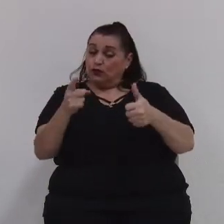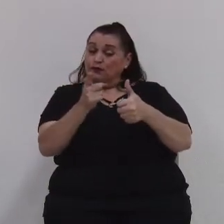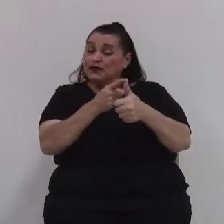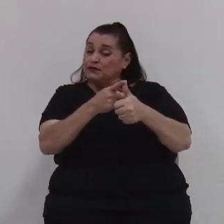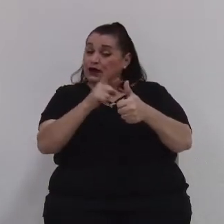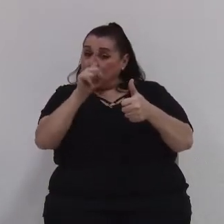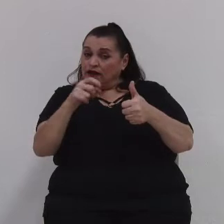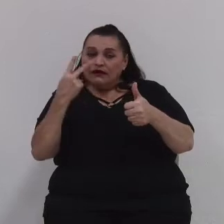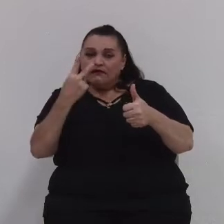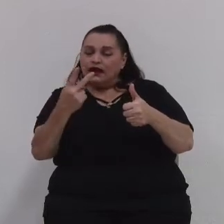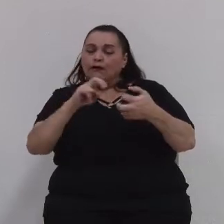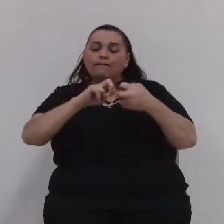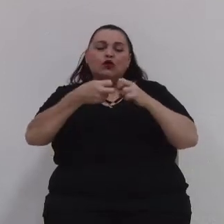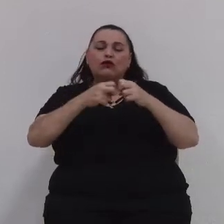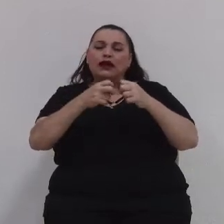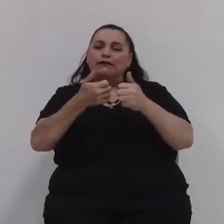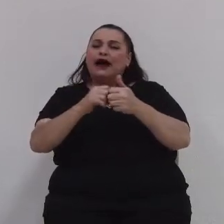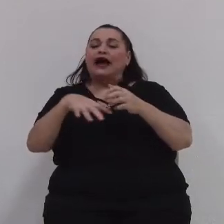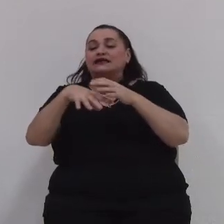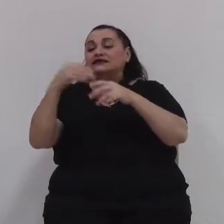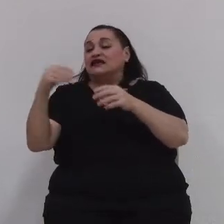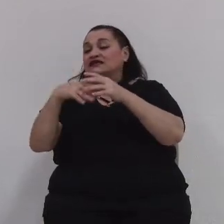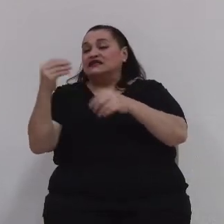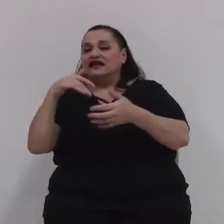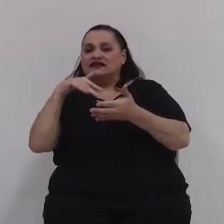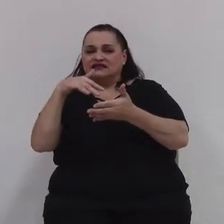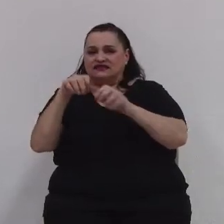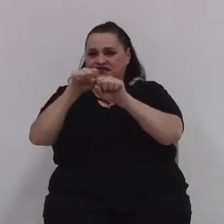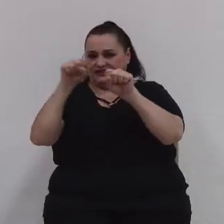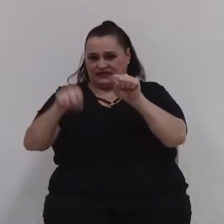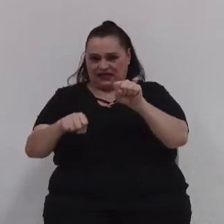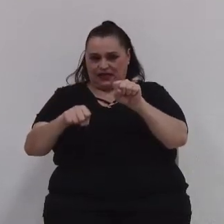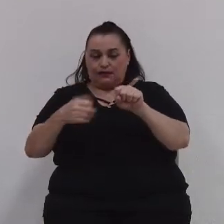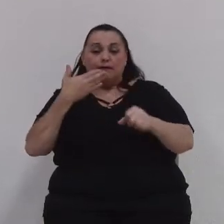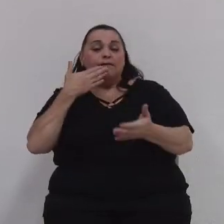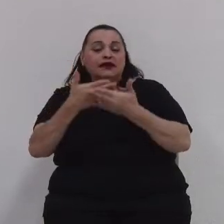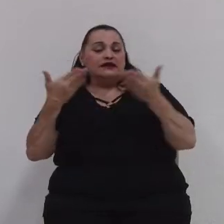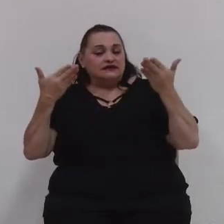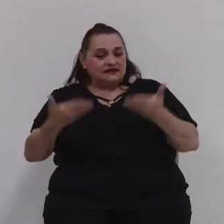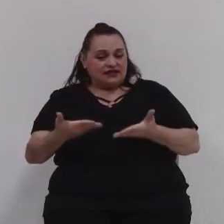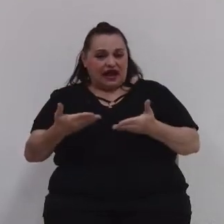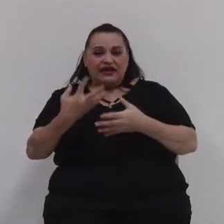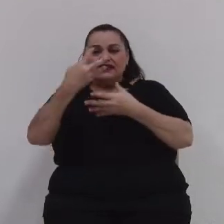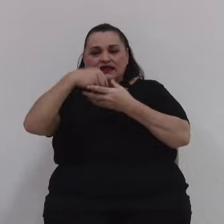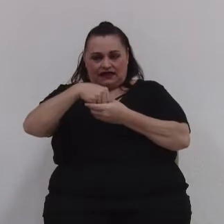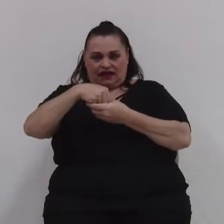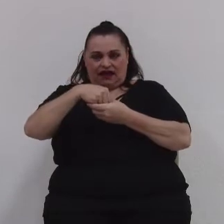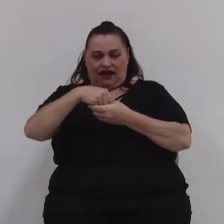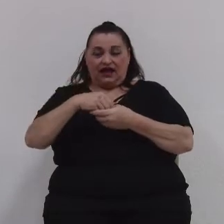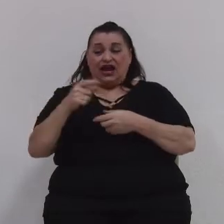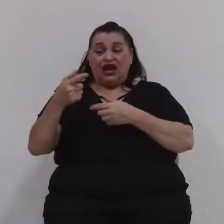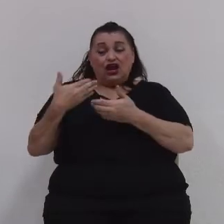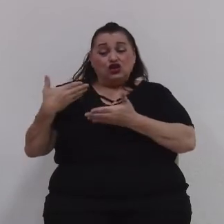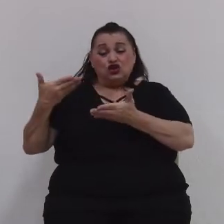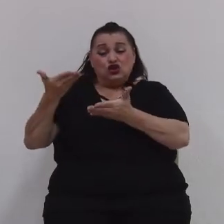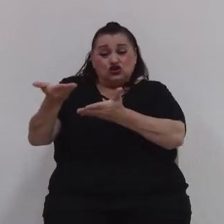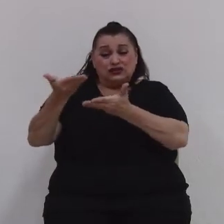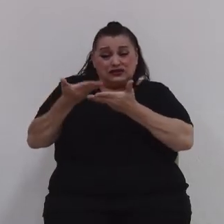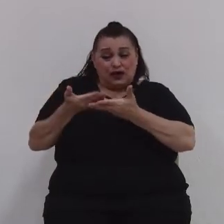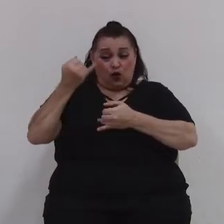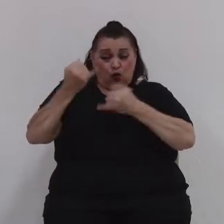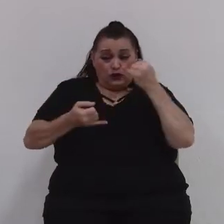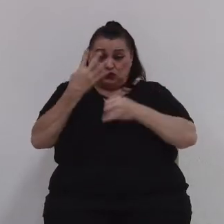atajar es el problema del rezago educativo y del bienestar integral, porque lo que nos ha heredado estos últimos 4 años